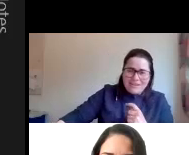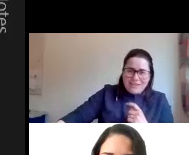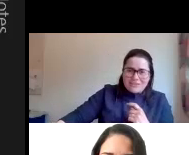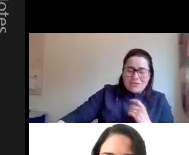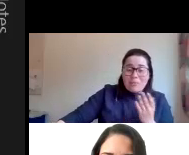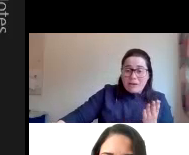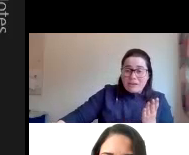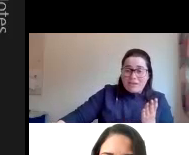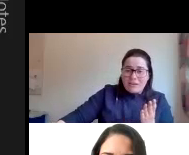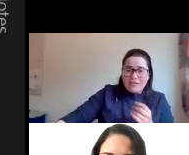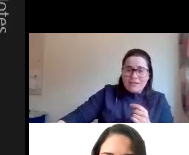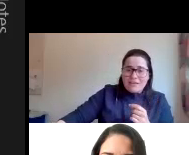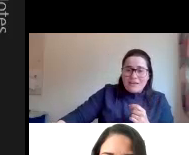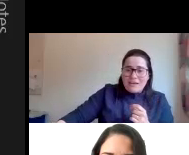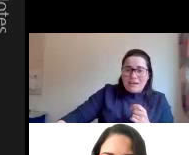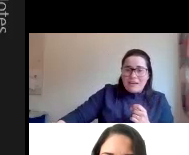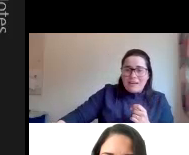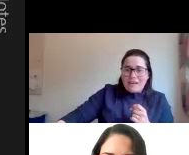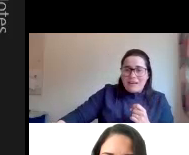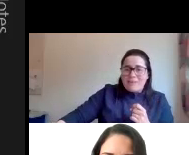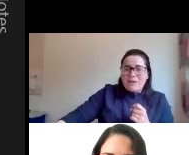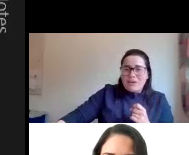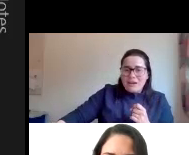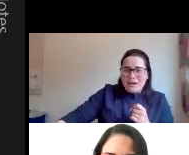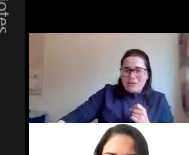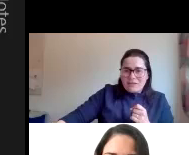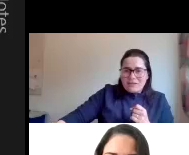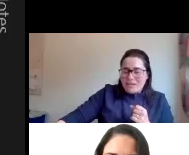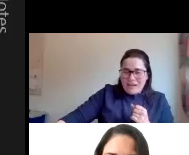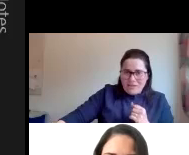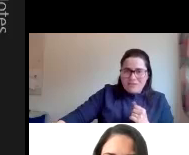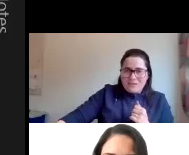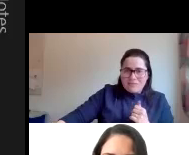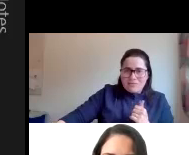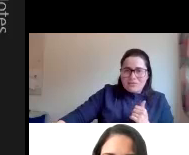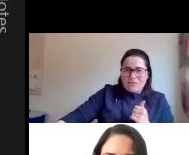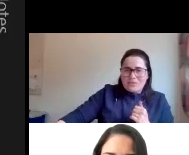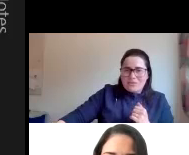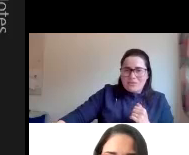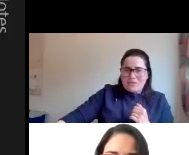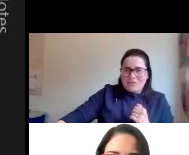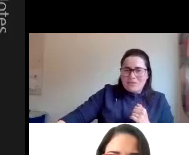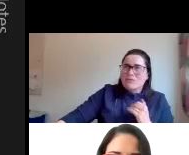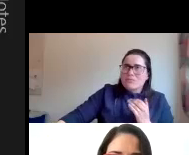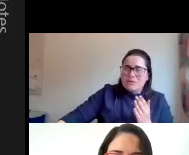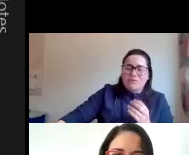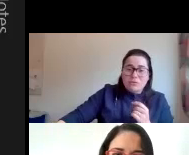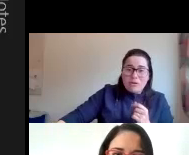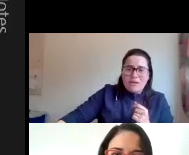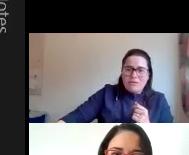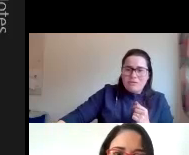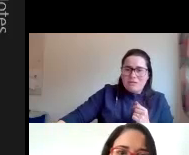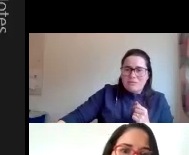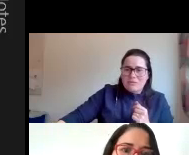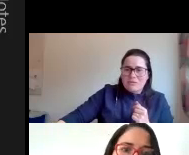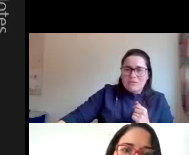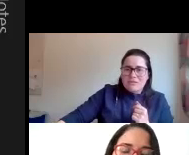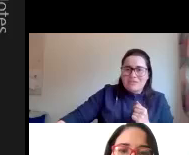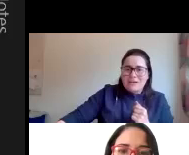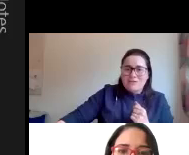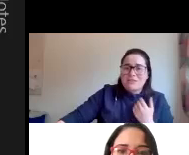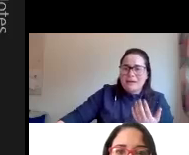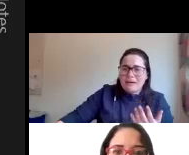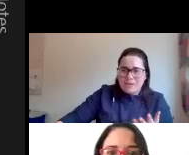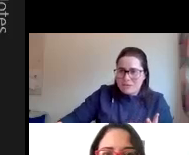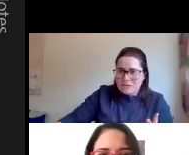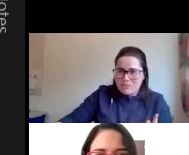limnología. Solo para que vean, la mayoría del año tenemos oxígeno, no, perdón, todo el año tenemos oxígeno